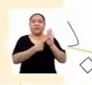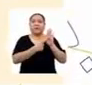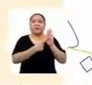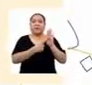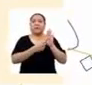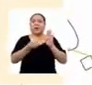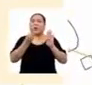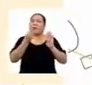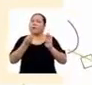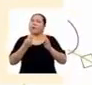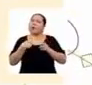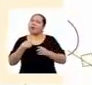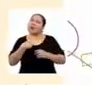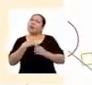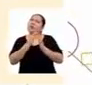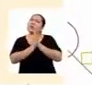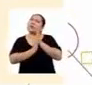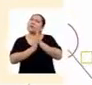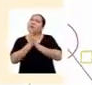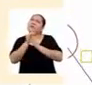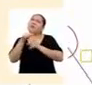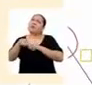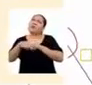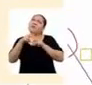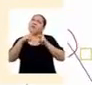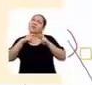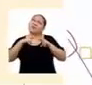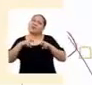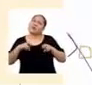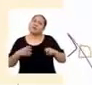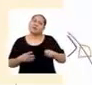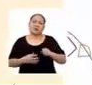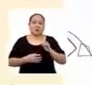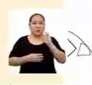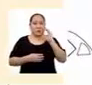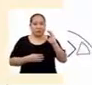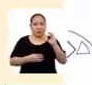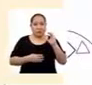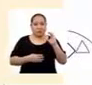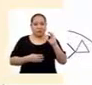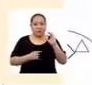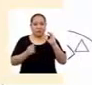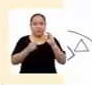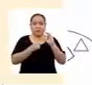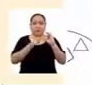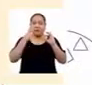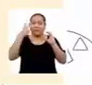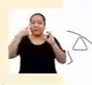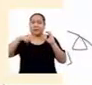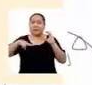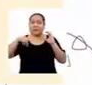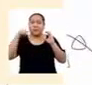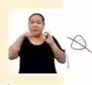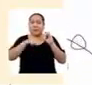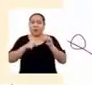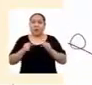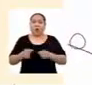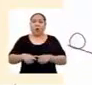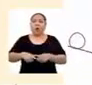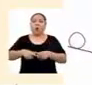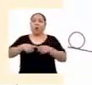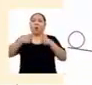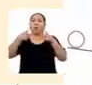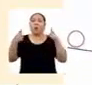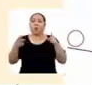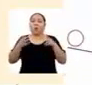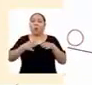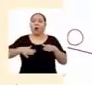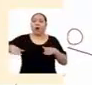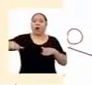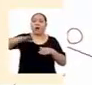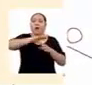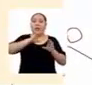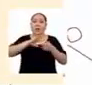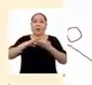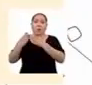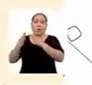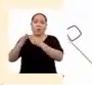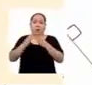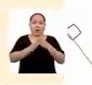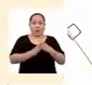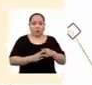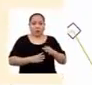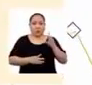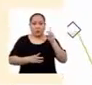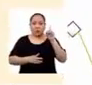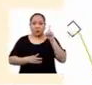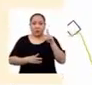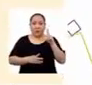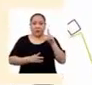qué deseo realizar el estudio? C. Determinar el tamaño de la población. Y